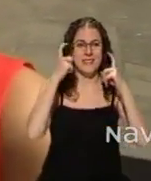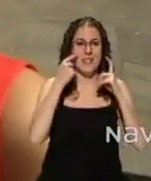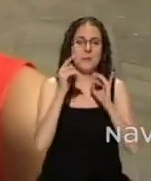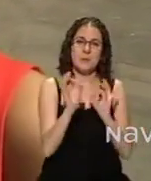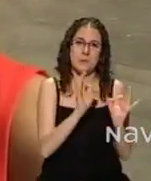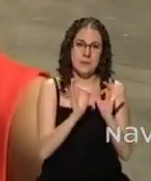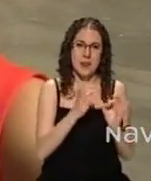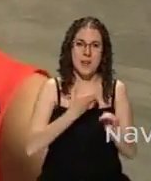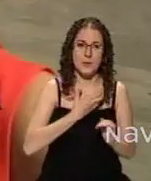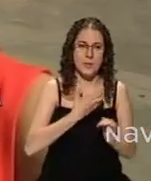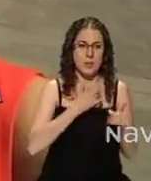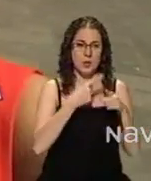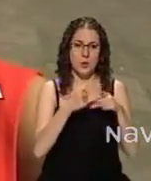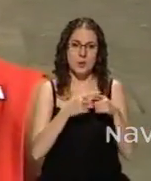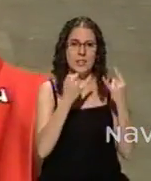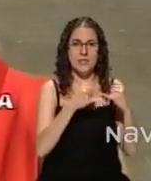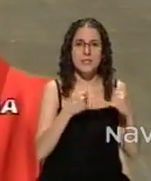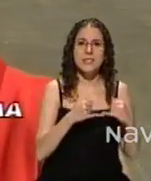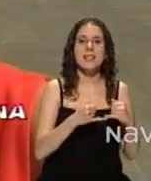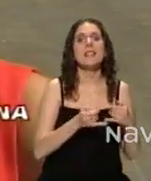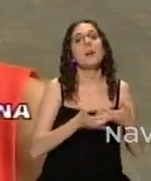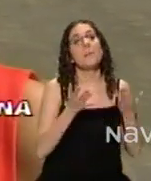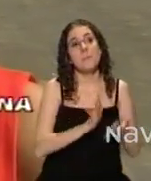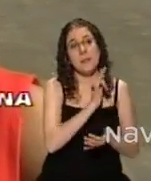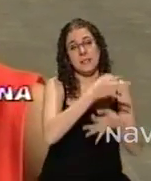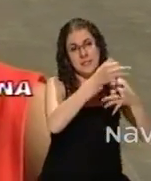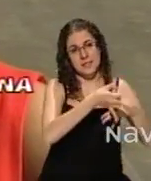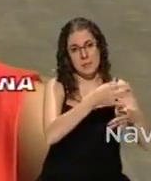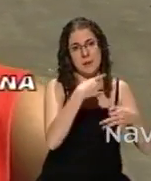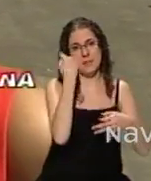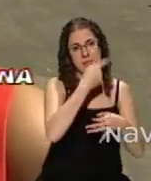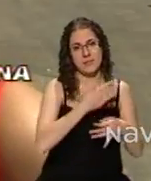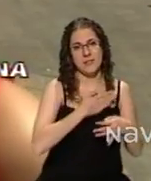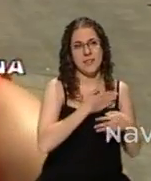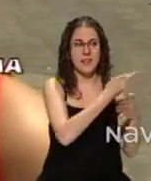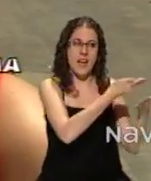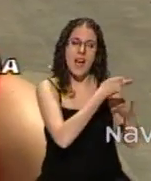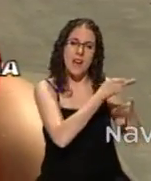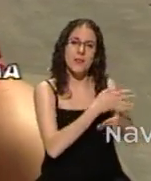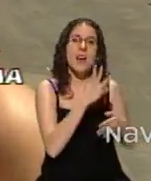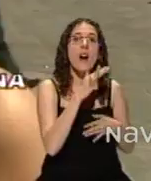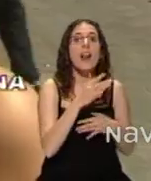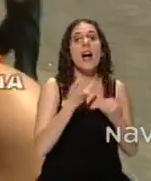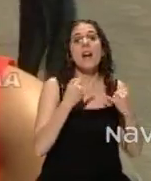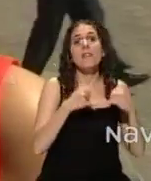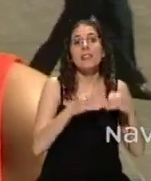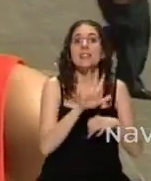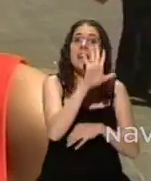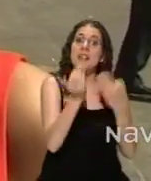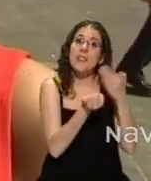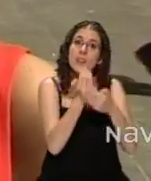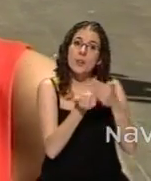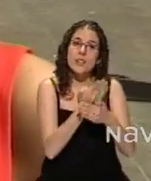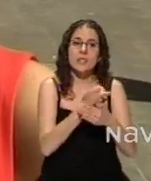el ayuntamiento, eso es, ahí la tenemos siempre echando una mano y durante los 5 días de fiestas la llevamos a la iglesia y el 25, el